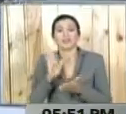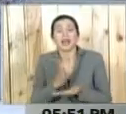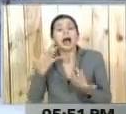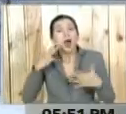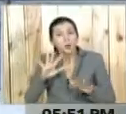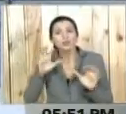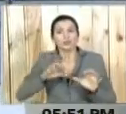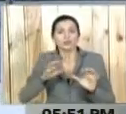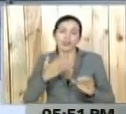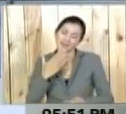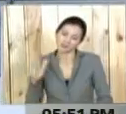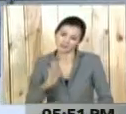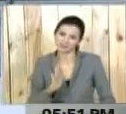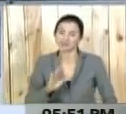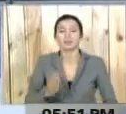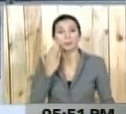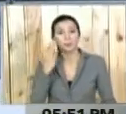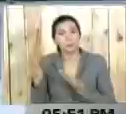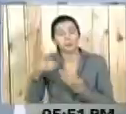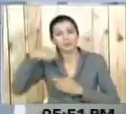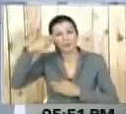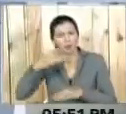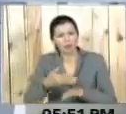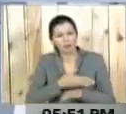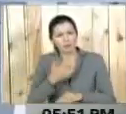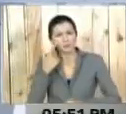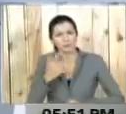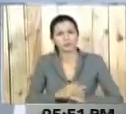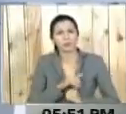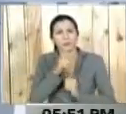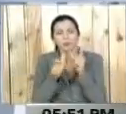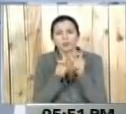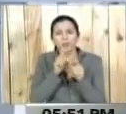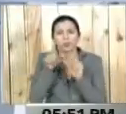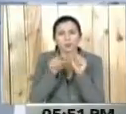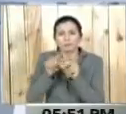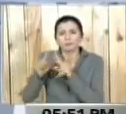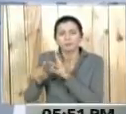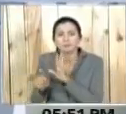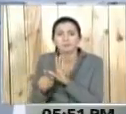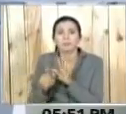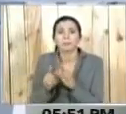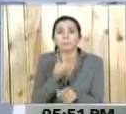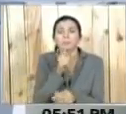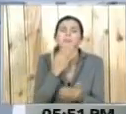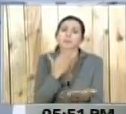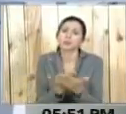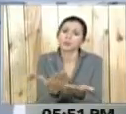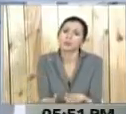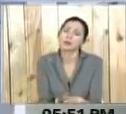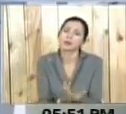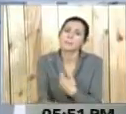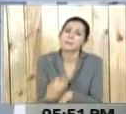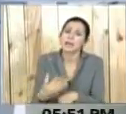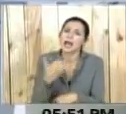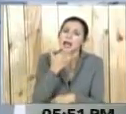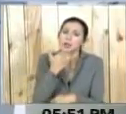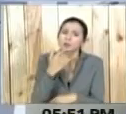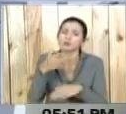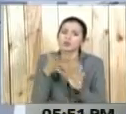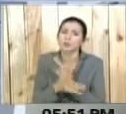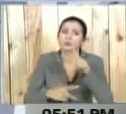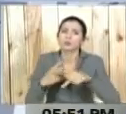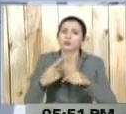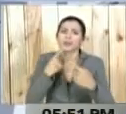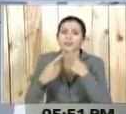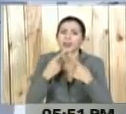lluvia. Veíamos estas imágenes y preguntamos en redes sociales, le pedíamos a usted que participe, que nos dé su opinión acerca de este proceso de diálogo